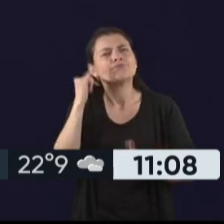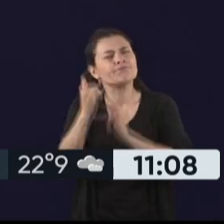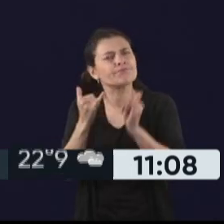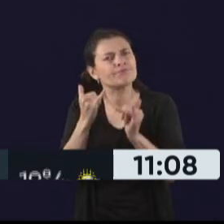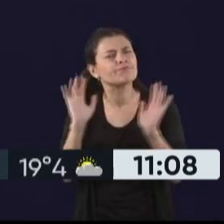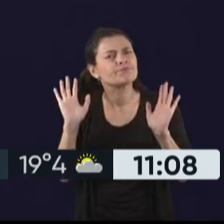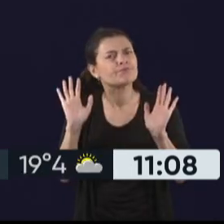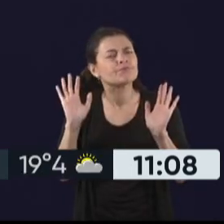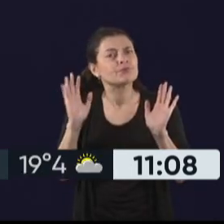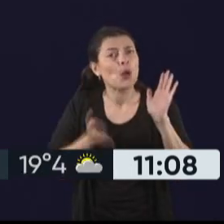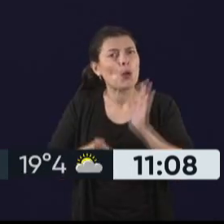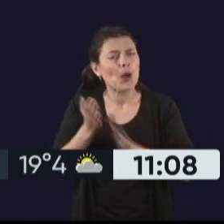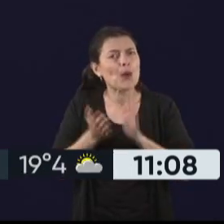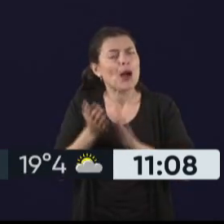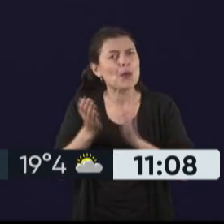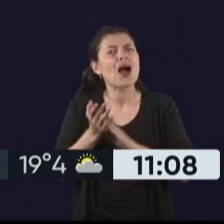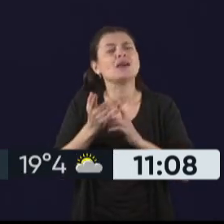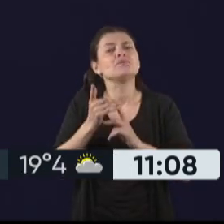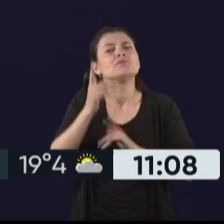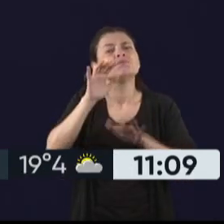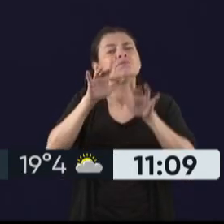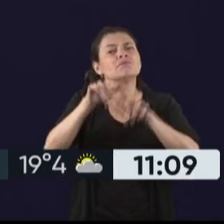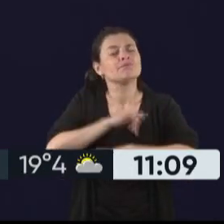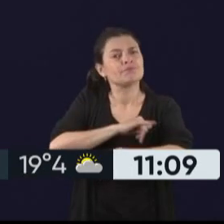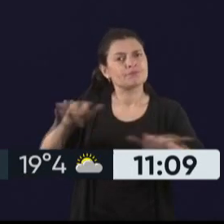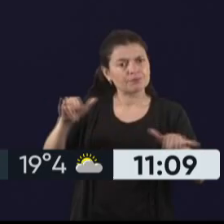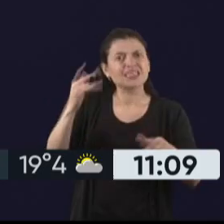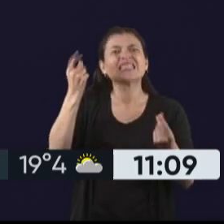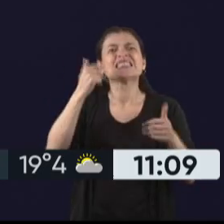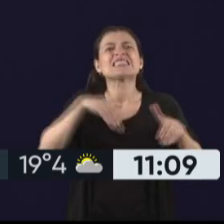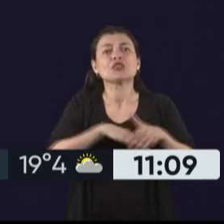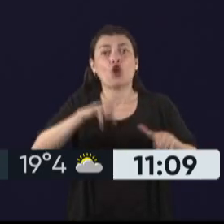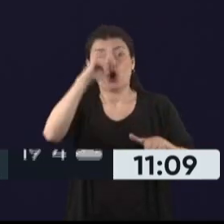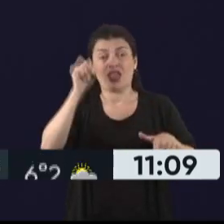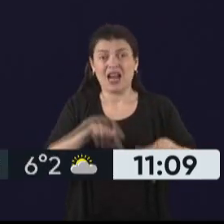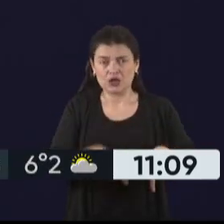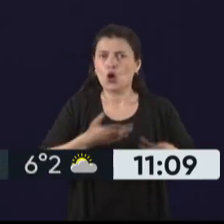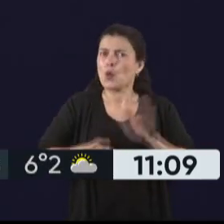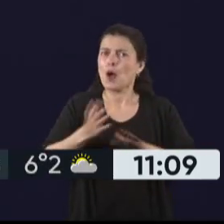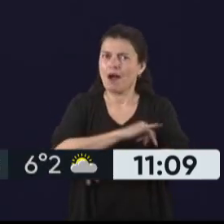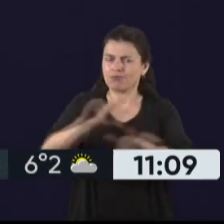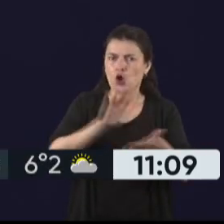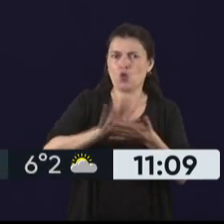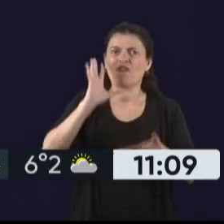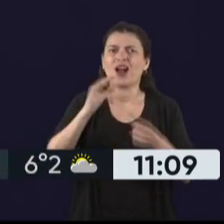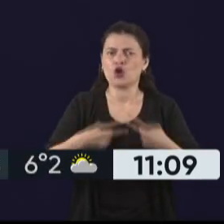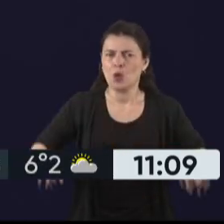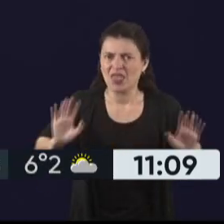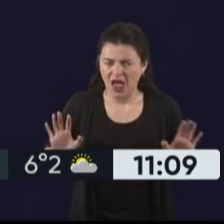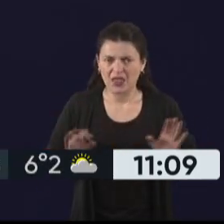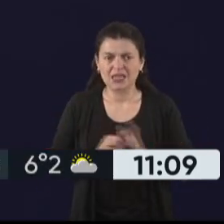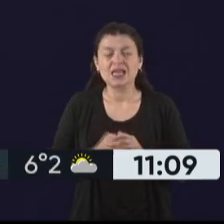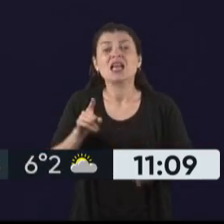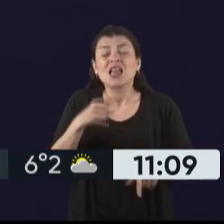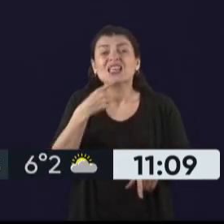inminente comunicado que va a emitir la Procuración del Tesoro de la Nación, donde se va a informar que en el marco